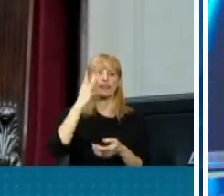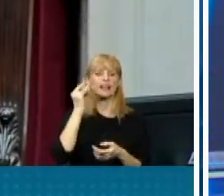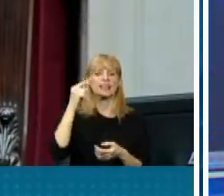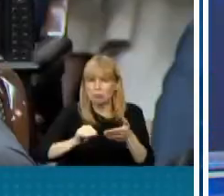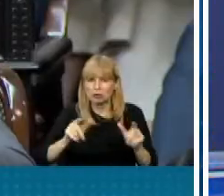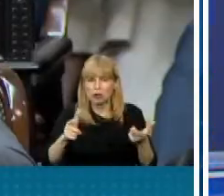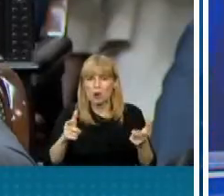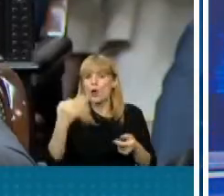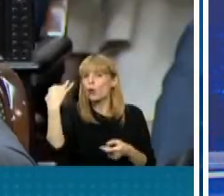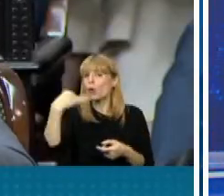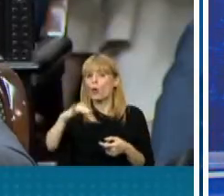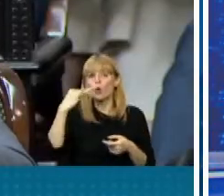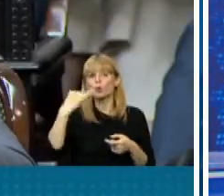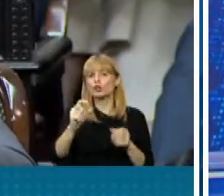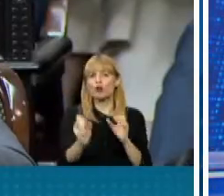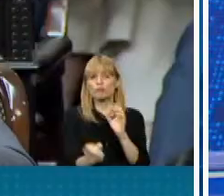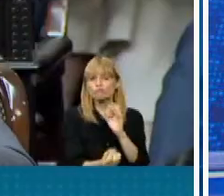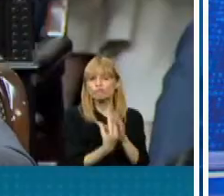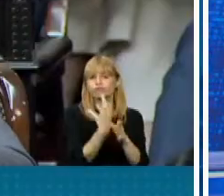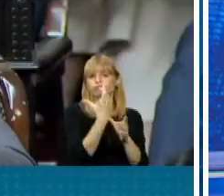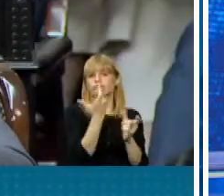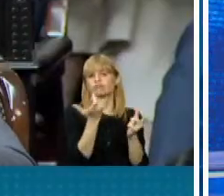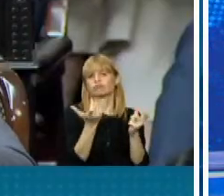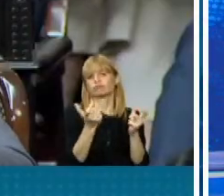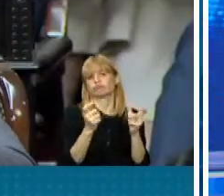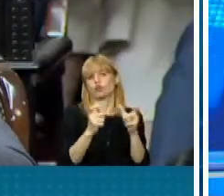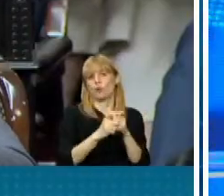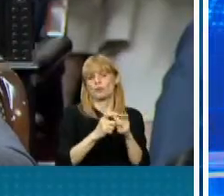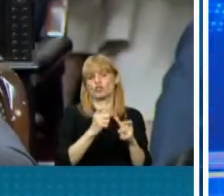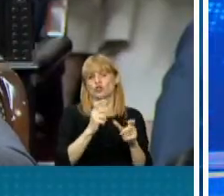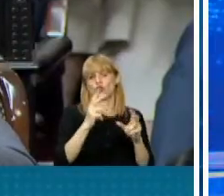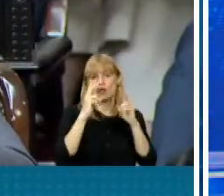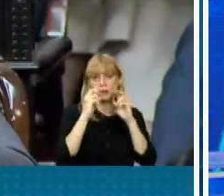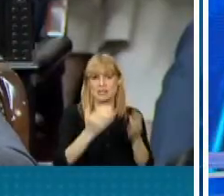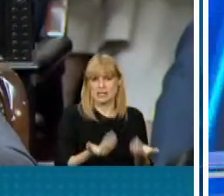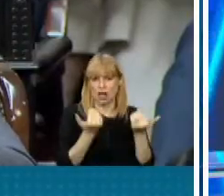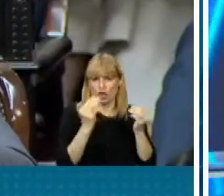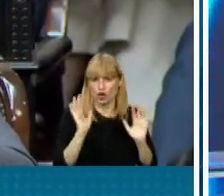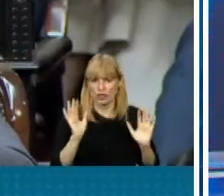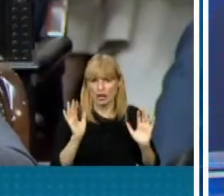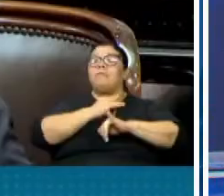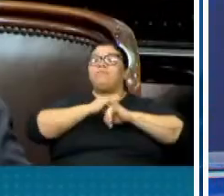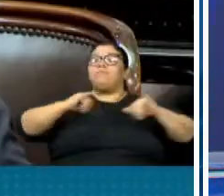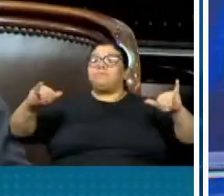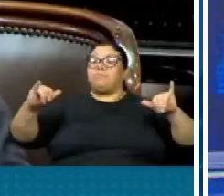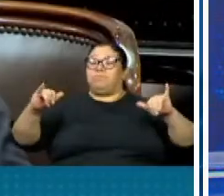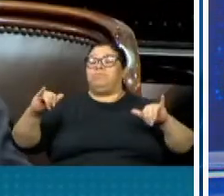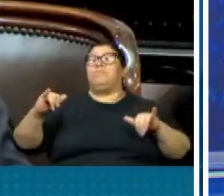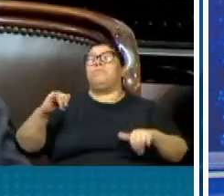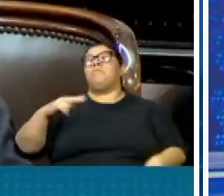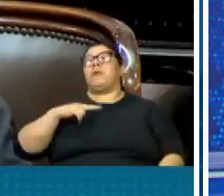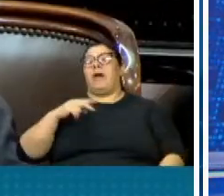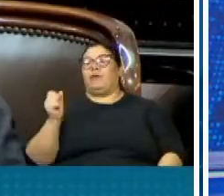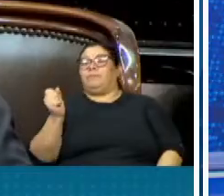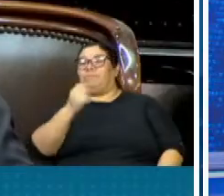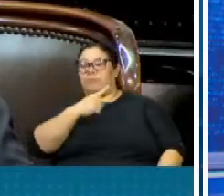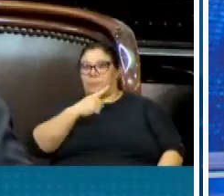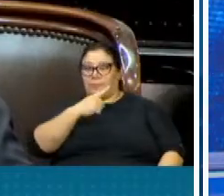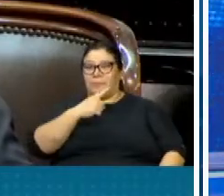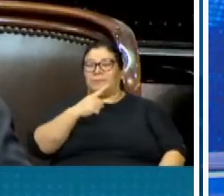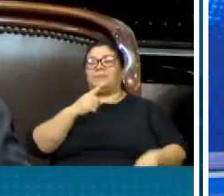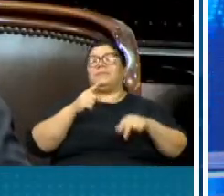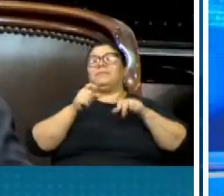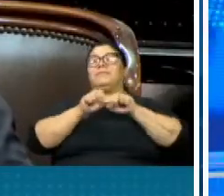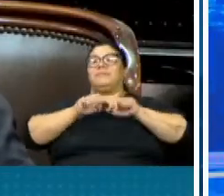muy bien en Salta Capital, terminó segundo en Jujuy, ganó en el Chaco, no terminó bien en San Luis, porque ahí estaba la Libertad Avanza